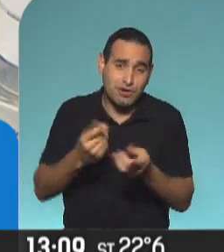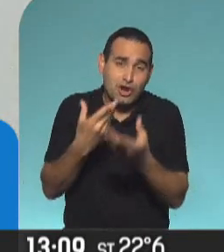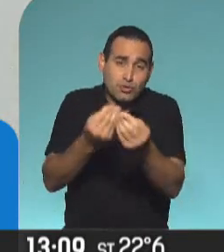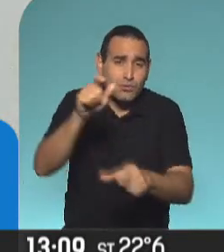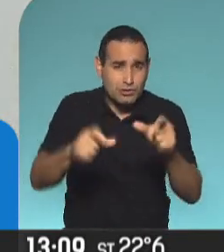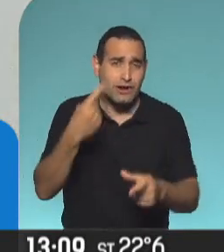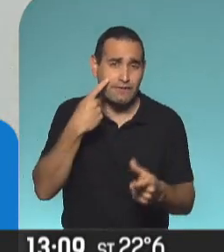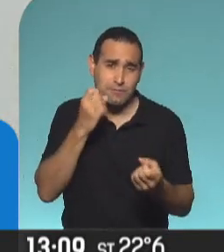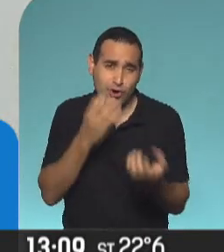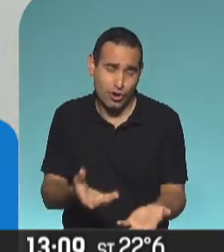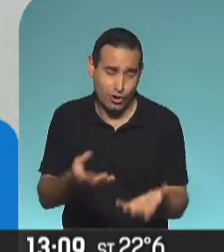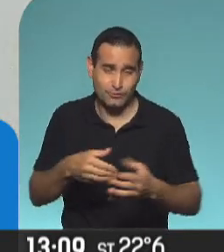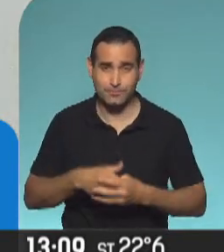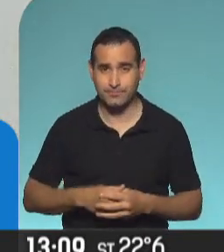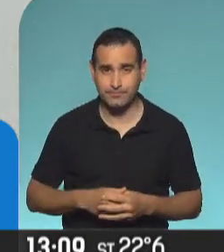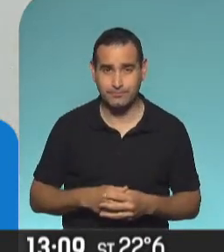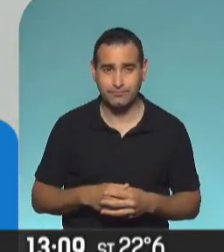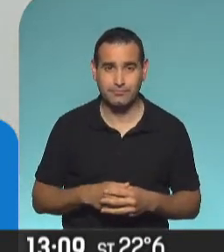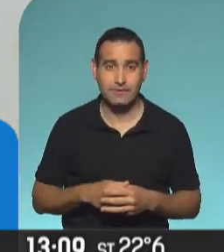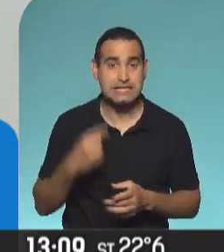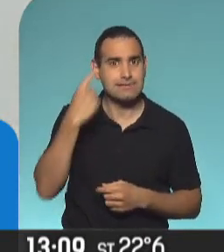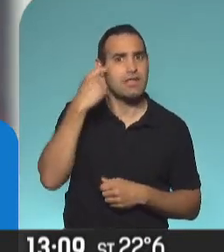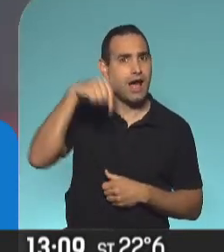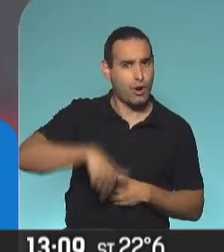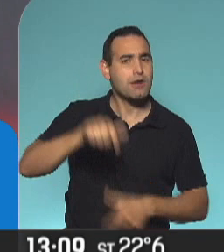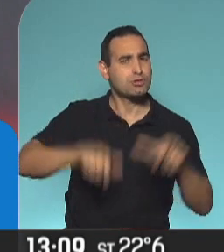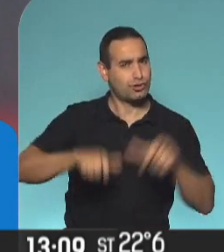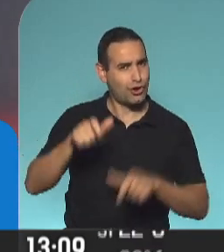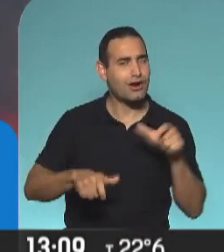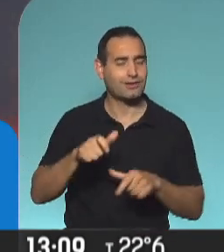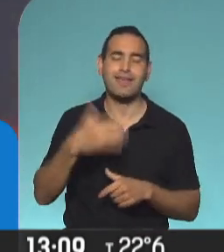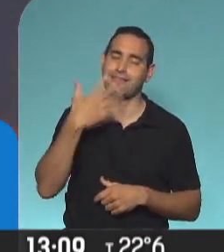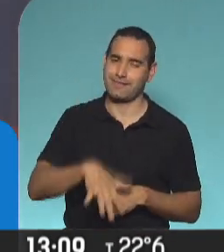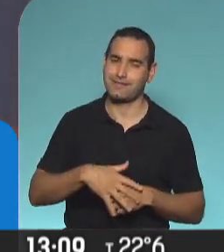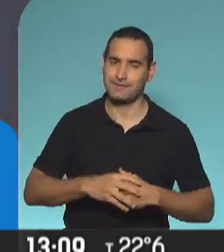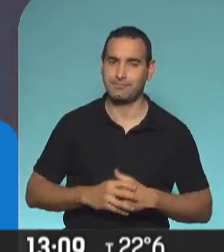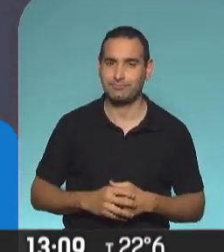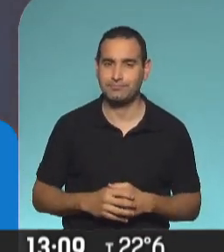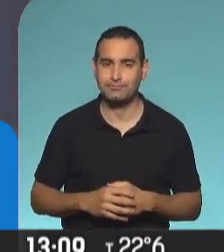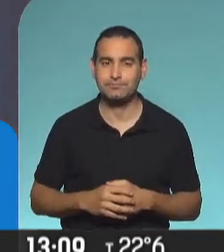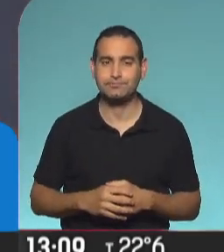gente viva mejor. Y eso es la idea. Y creo que ahora la gente lo entiende más.